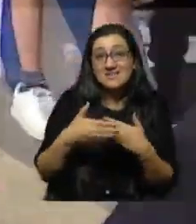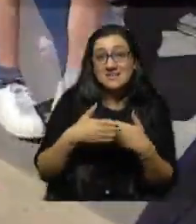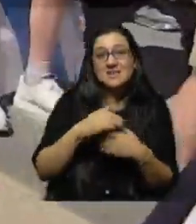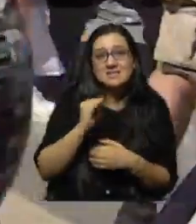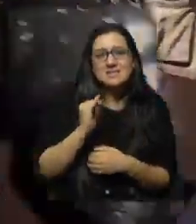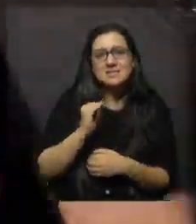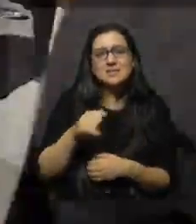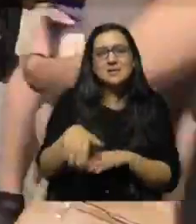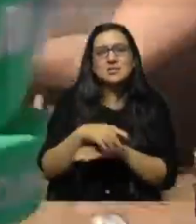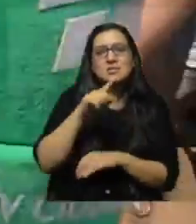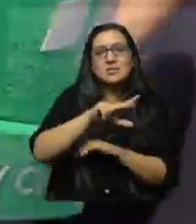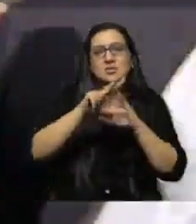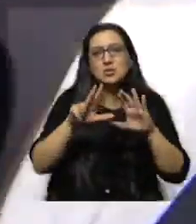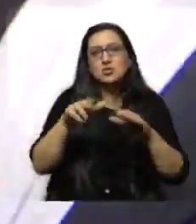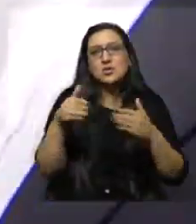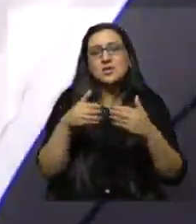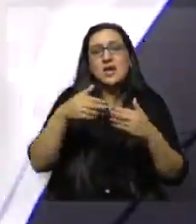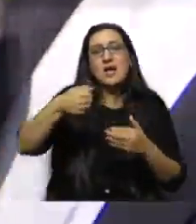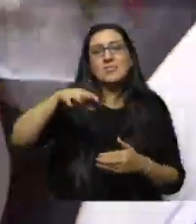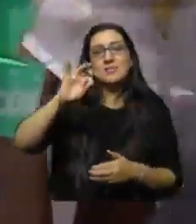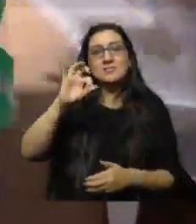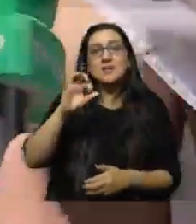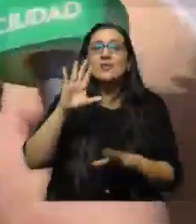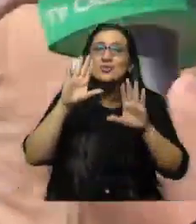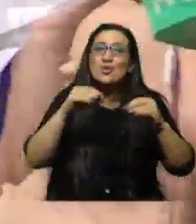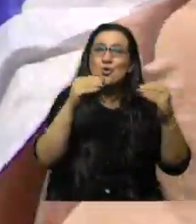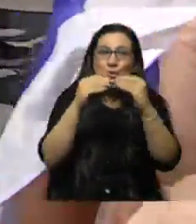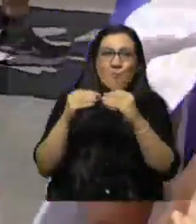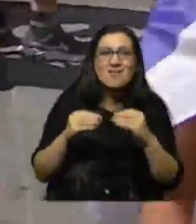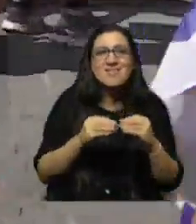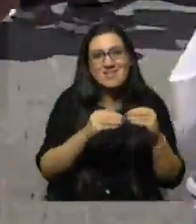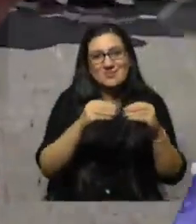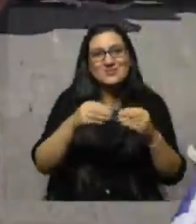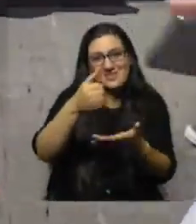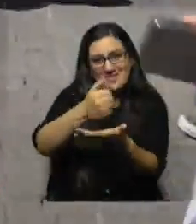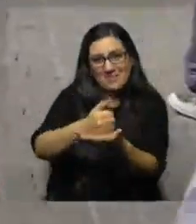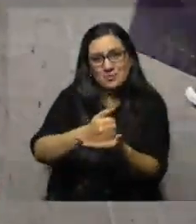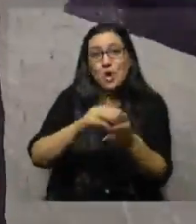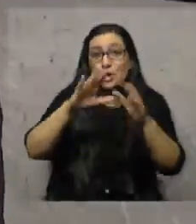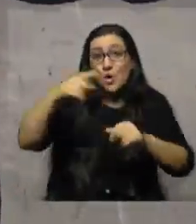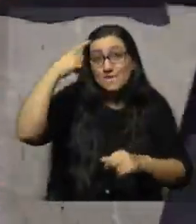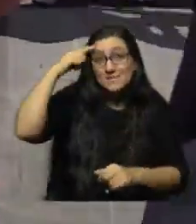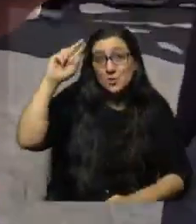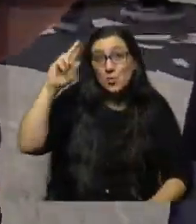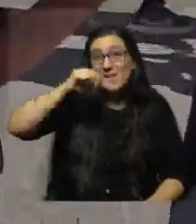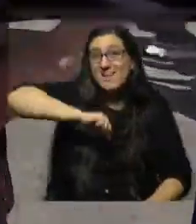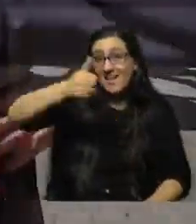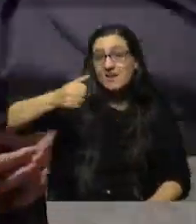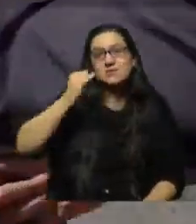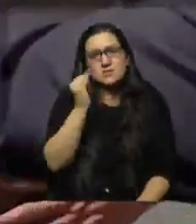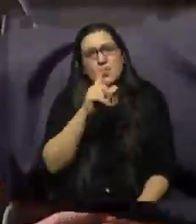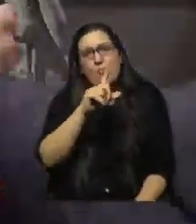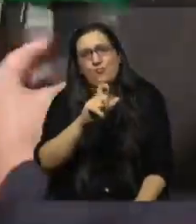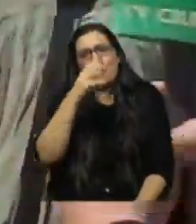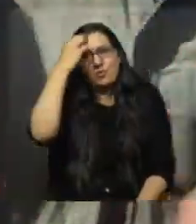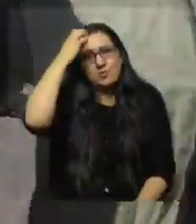Andes. ¿Y todos juntos vinieron? Estamos toda la barra acá. ¿Y todos piensan que Uruguay gana? Sí, claro. Sí, creo que sí, Uruguay gana,